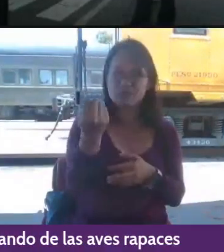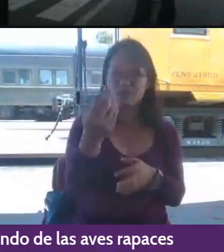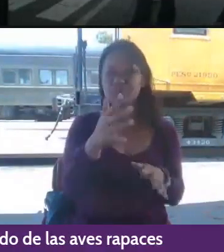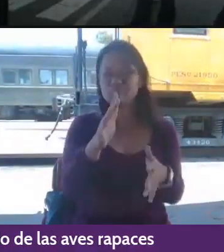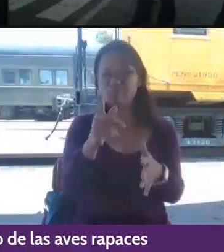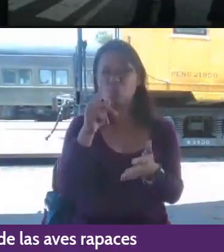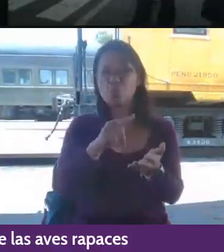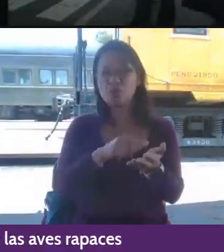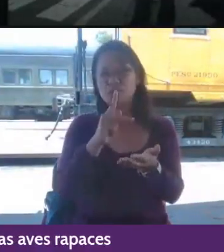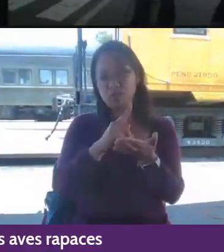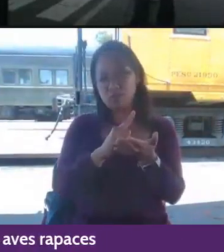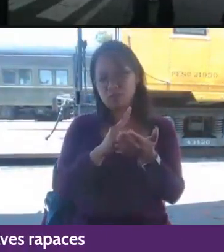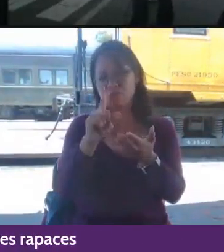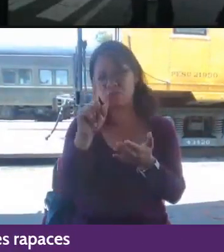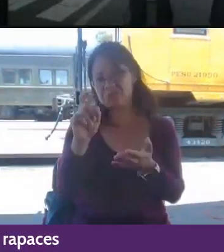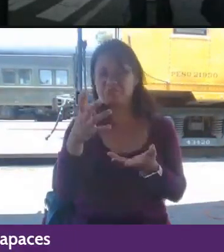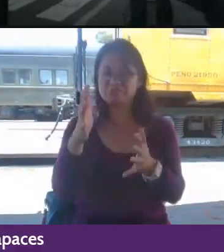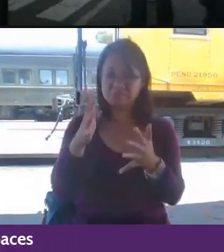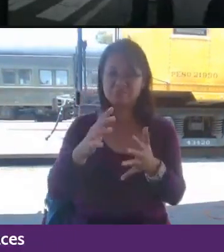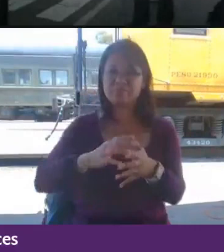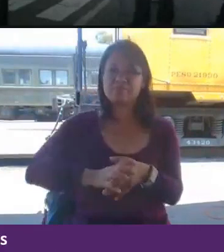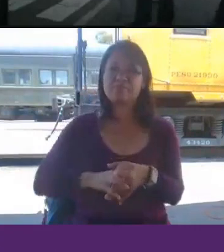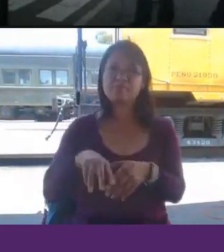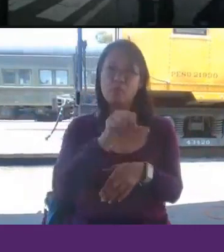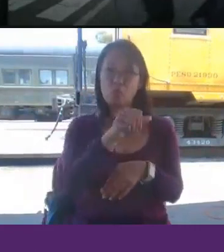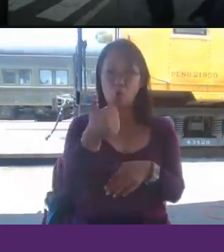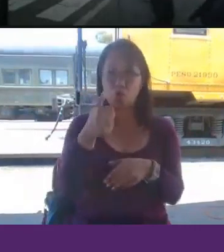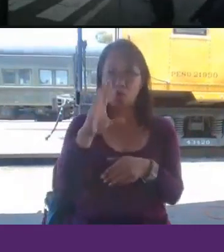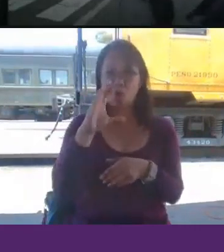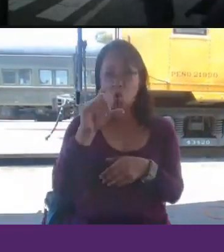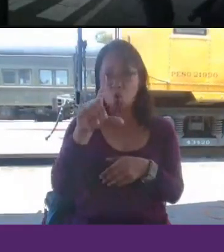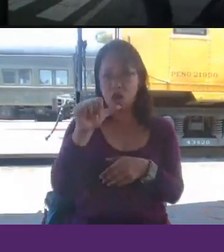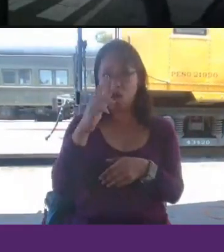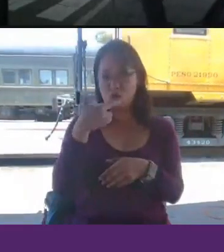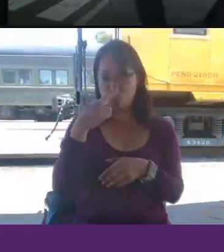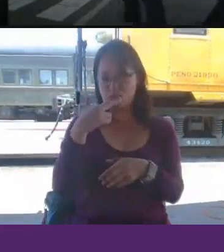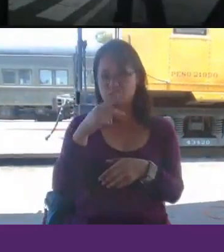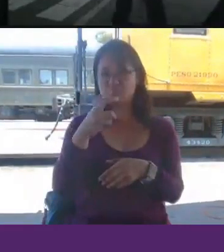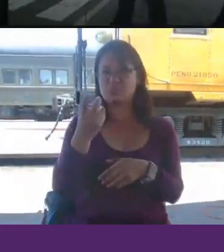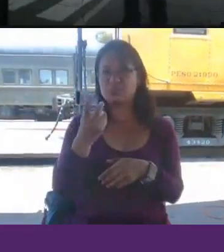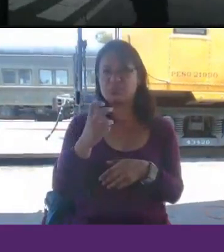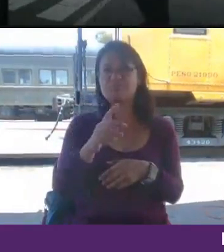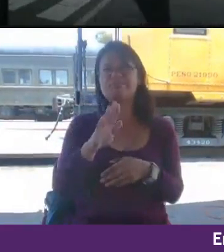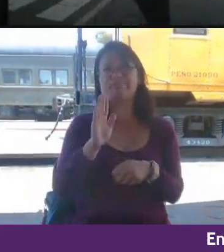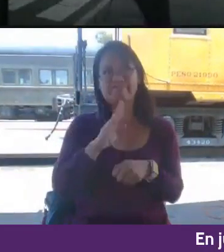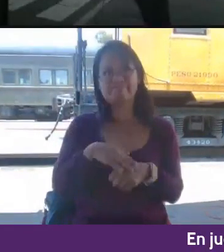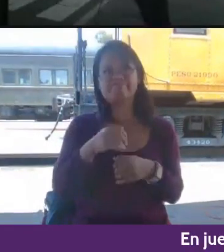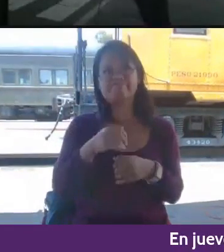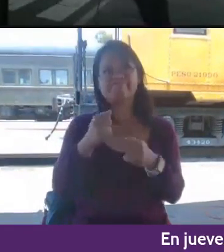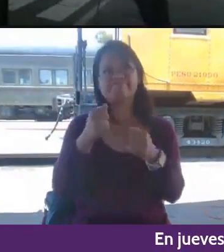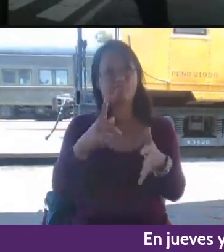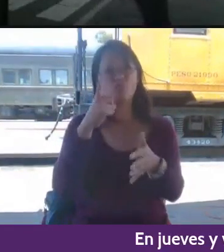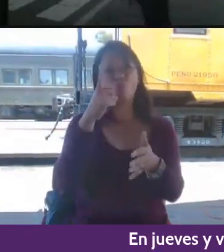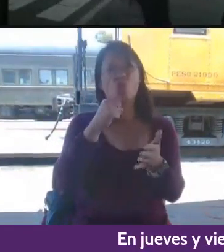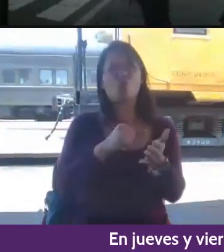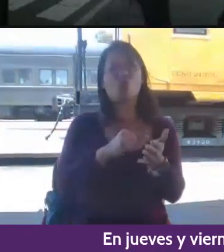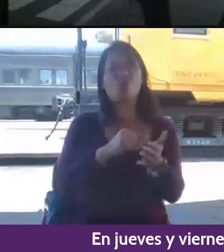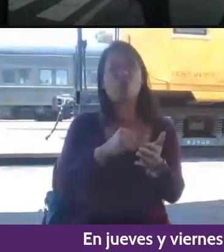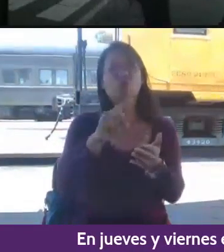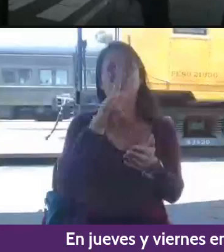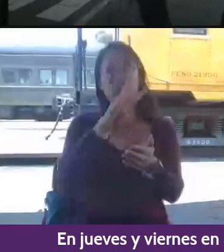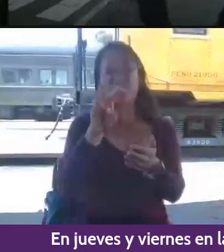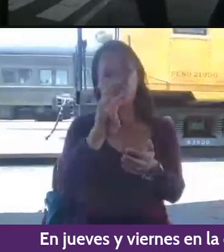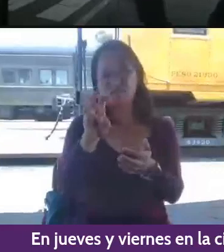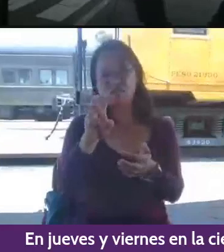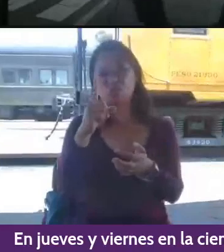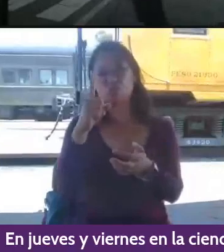Pero son aves muy ligeras. Los cola roja, que ya son unas aves más grandes, más pesadas, llegan a pesar 1,300, 1,400,